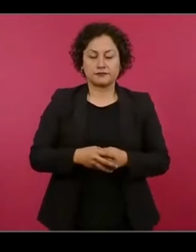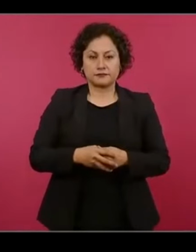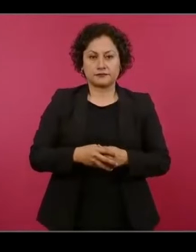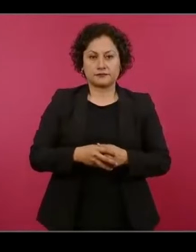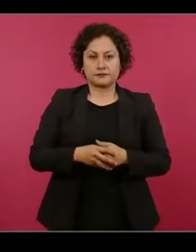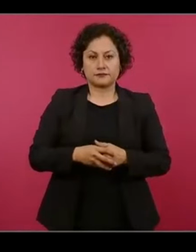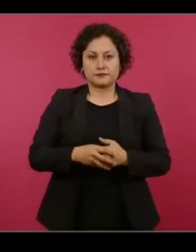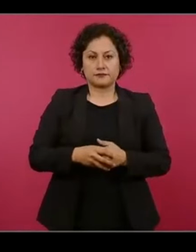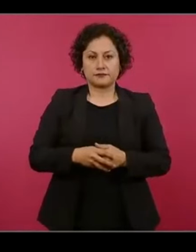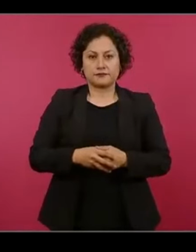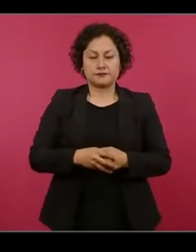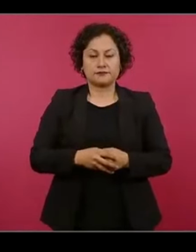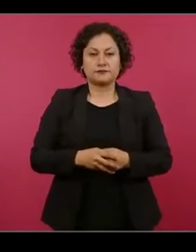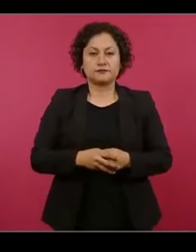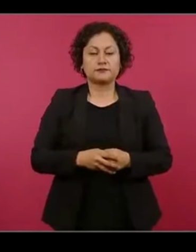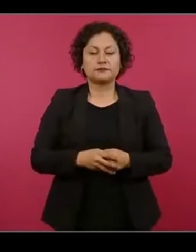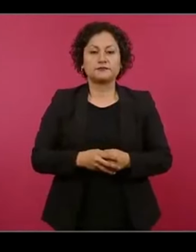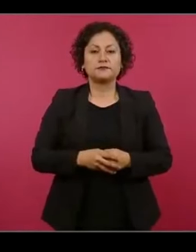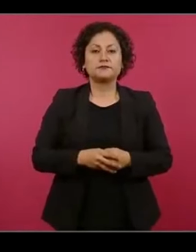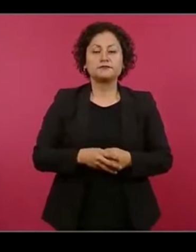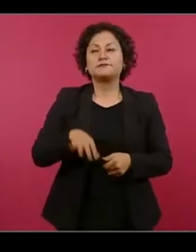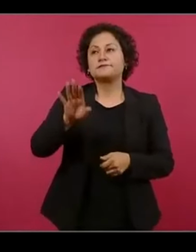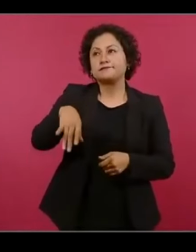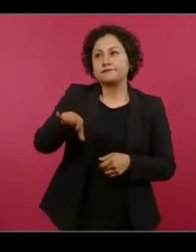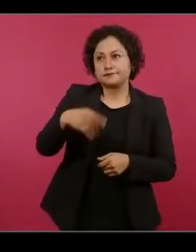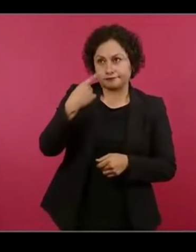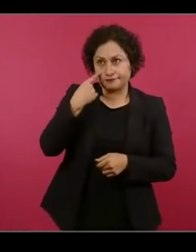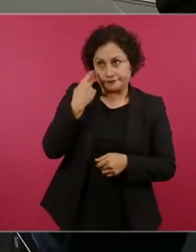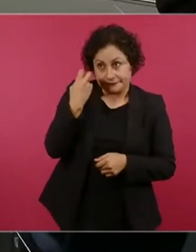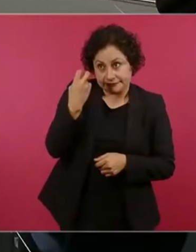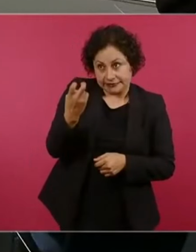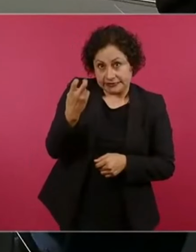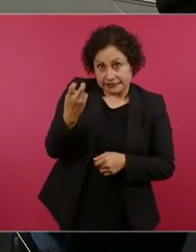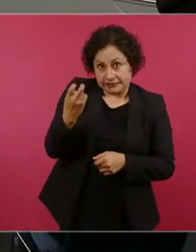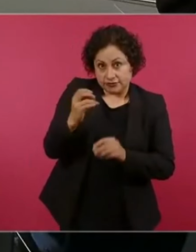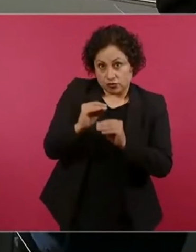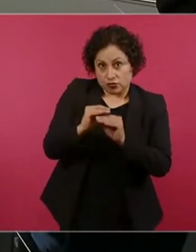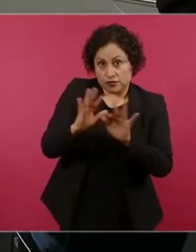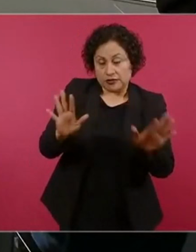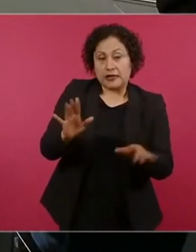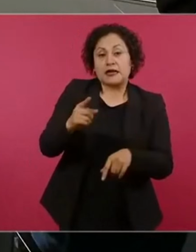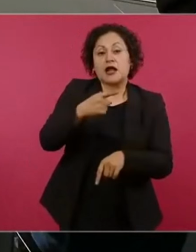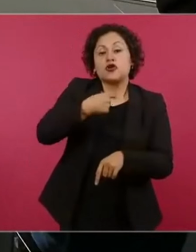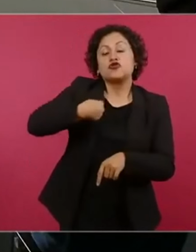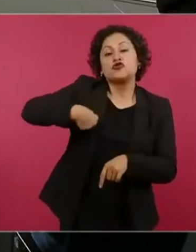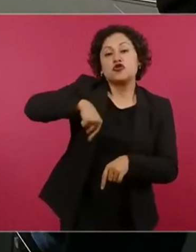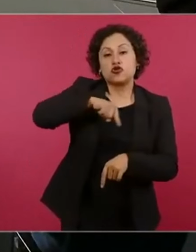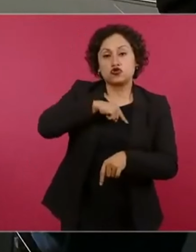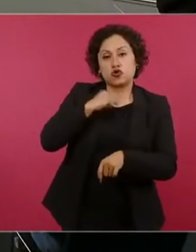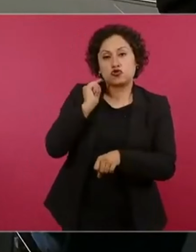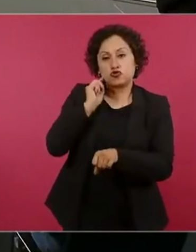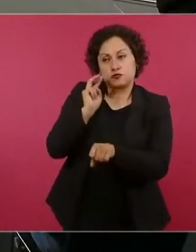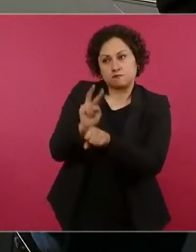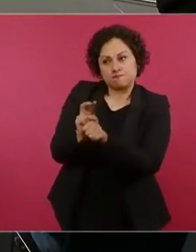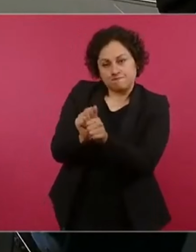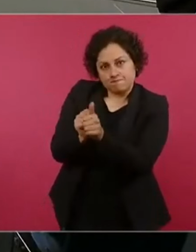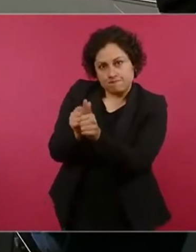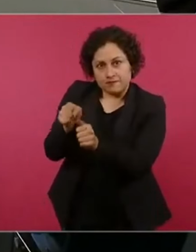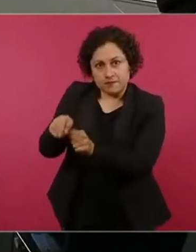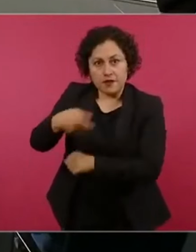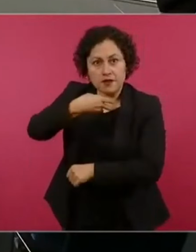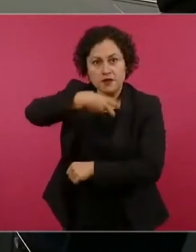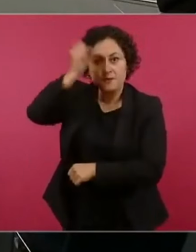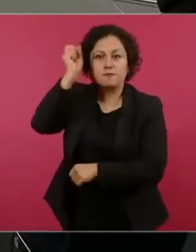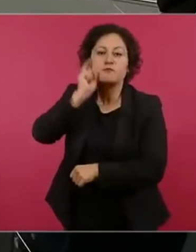él se adelantó. Ahí sí es importante aclarar, presidente, nosotros que hemos cubierto la campaña de la doctora, dos cuestiones. Una, regularmente el